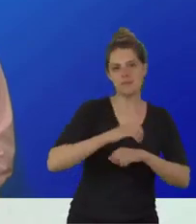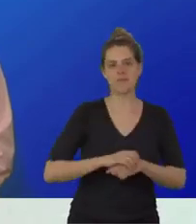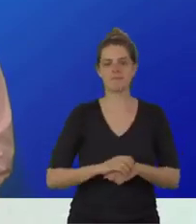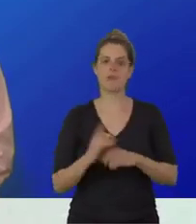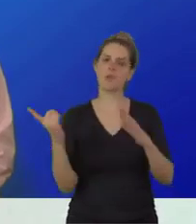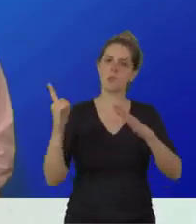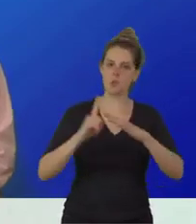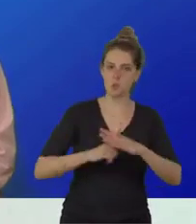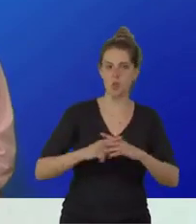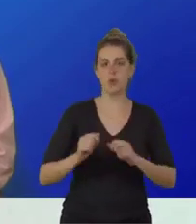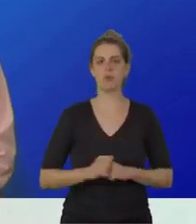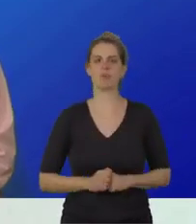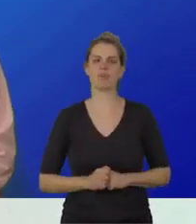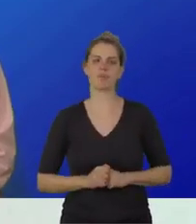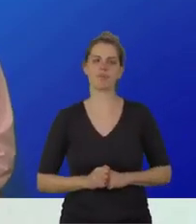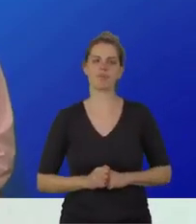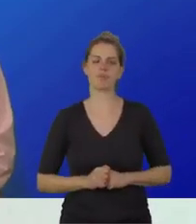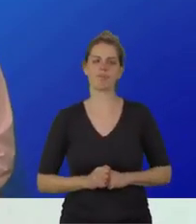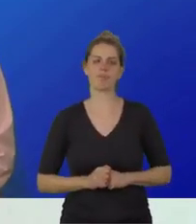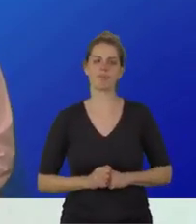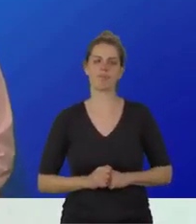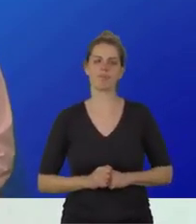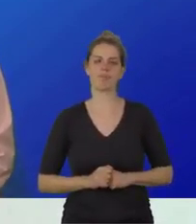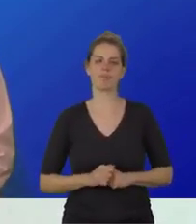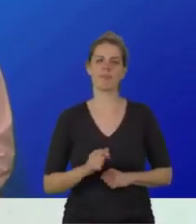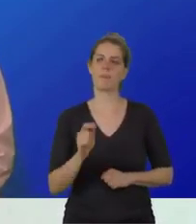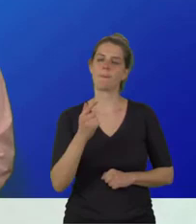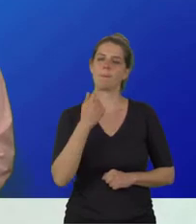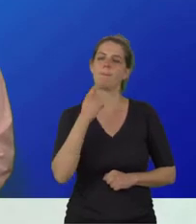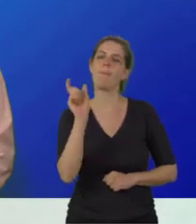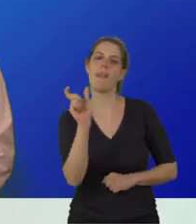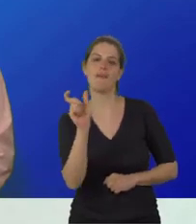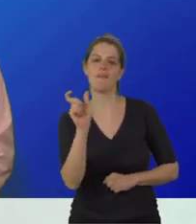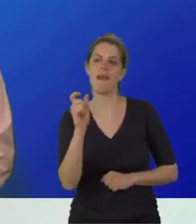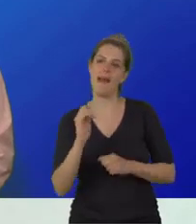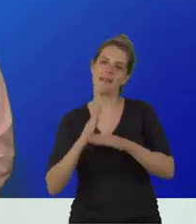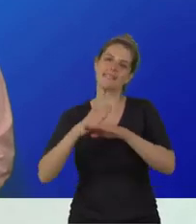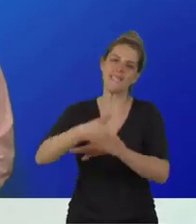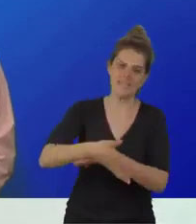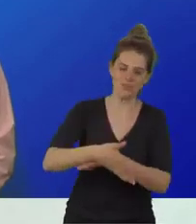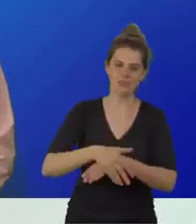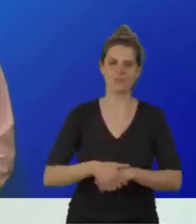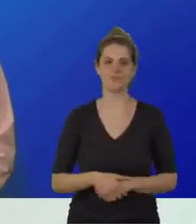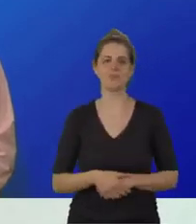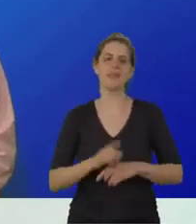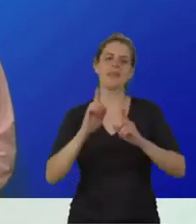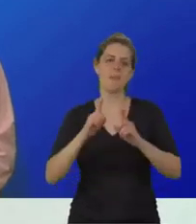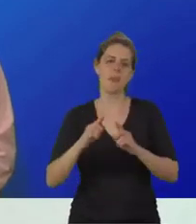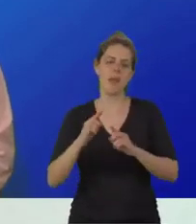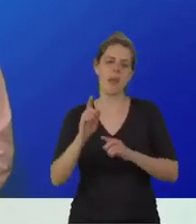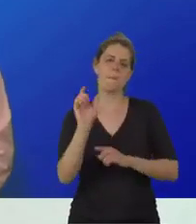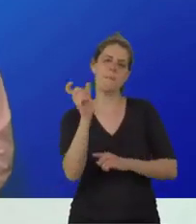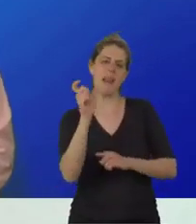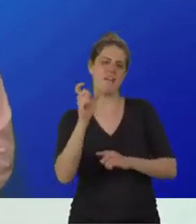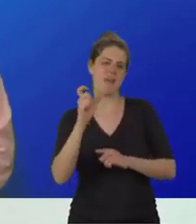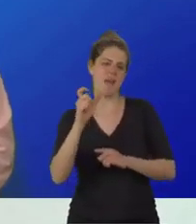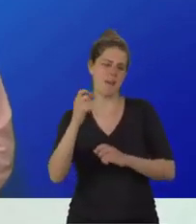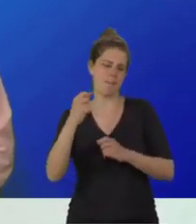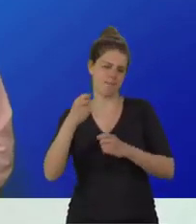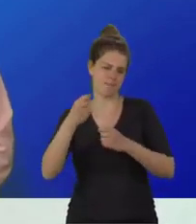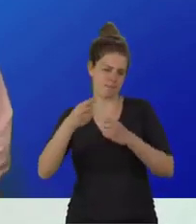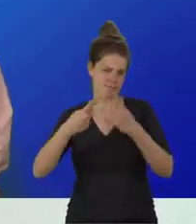discapacidad, inclusión, con las palabras dar acceso a, y con otras